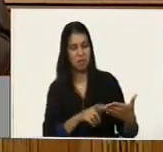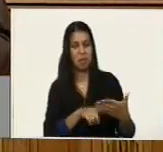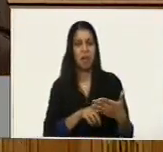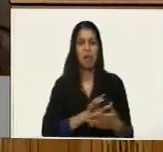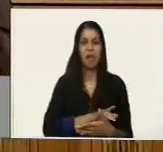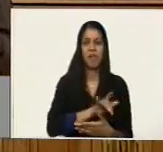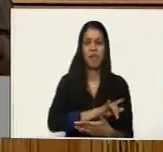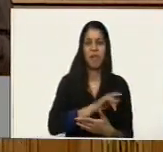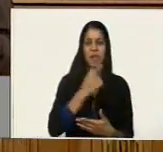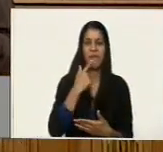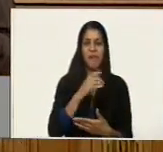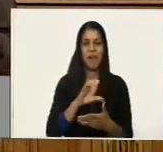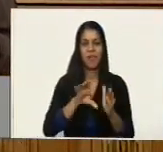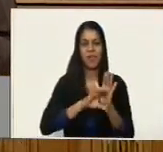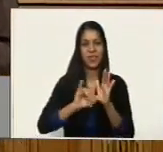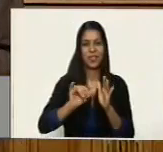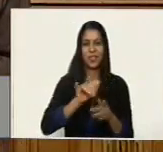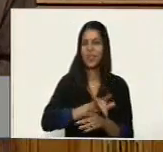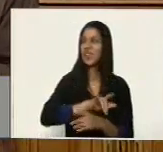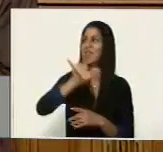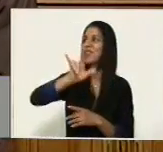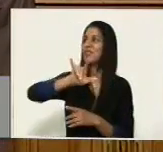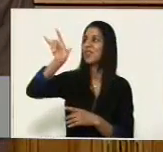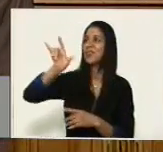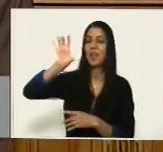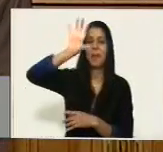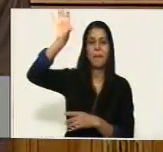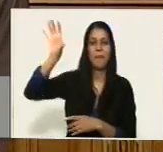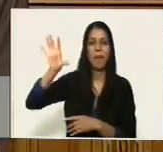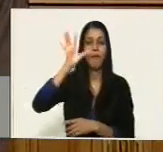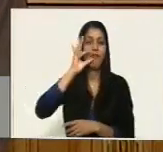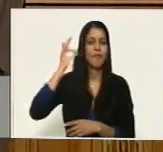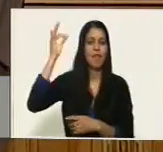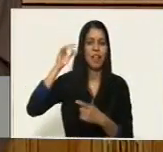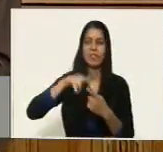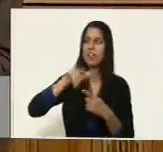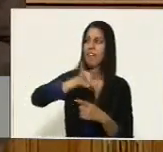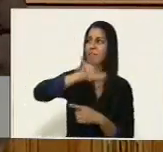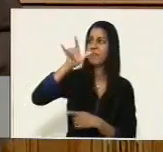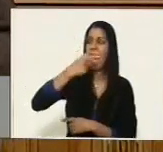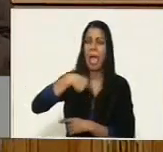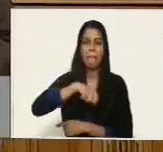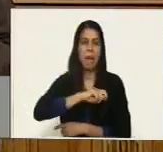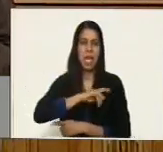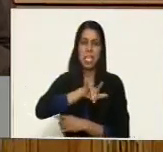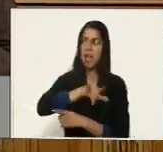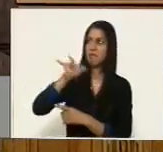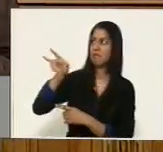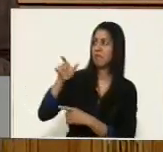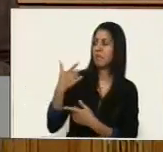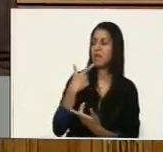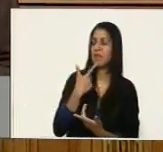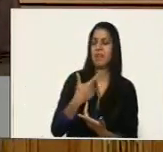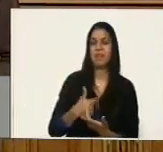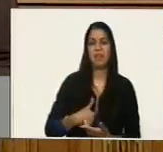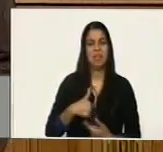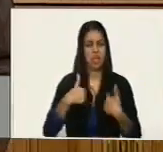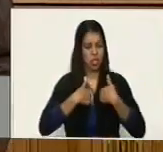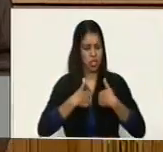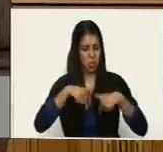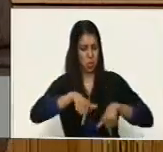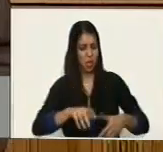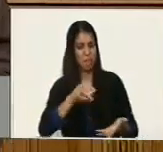París, claro que me da envidia, y el otro constituyente está en Madrid, y el otro está en China. Y yo, coño, pero sáquenme de Anaco,